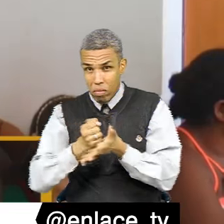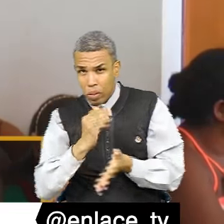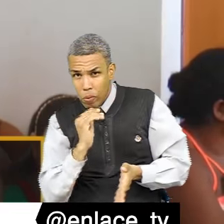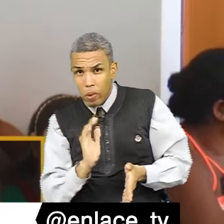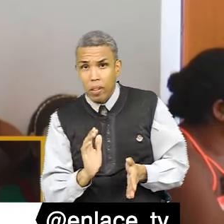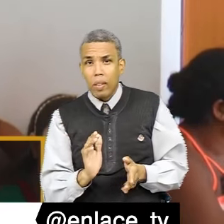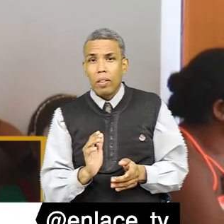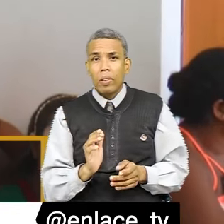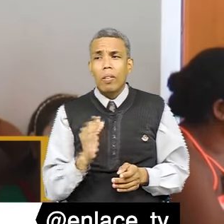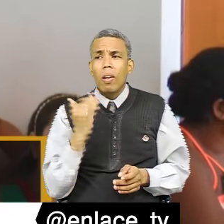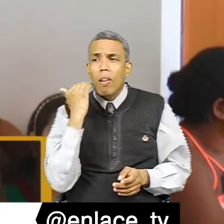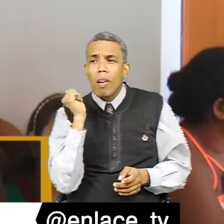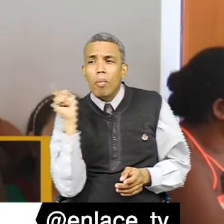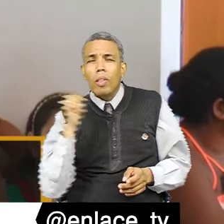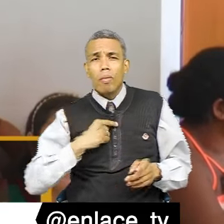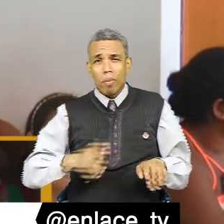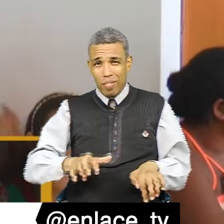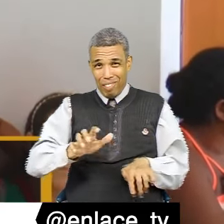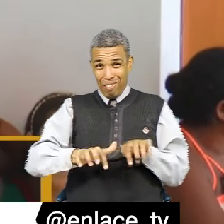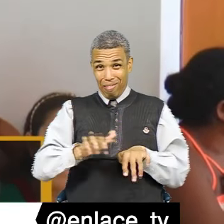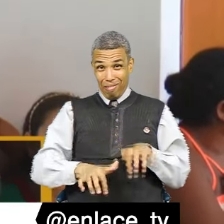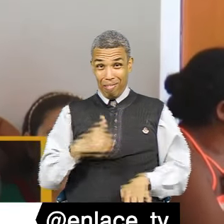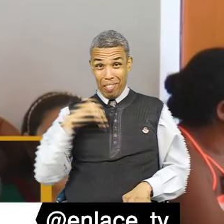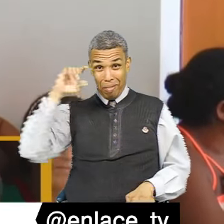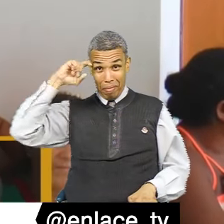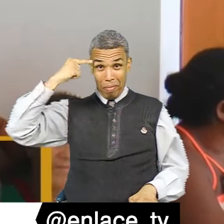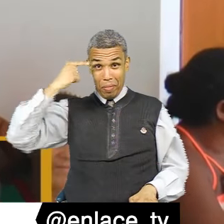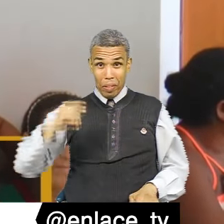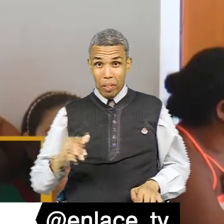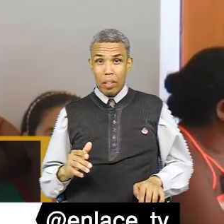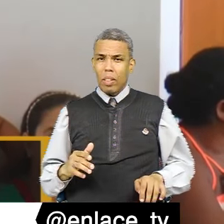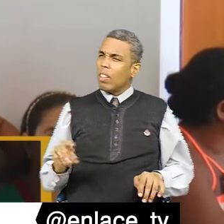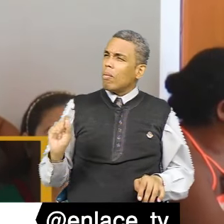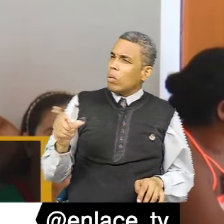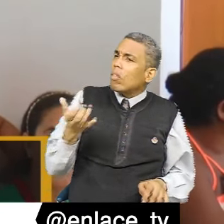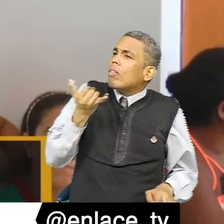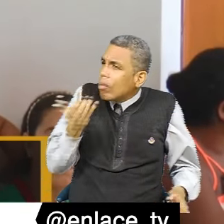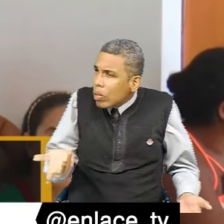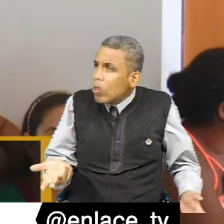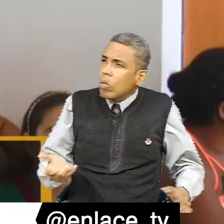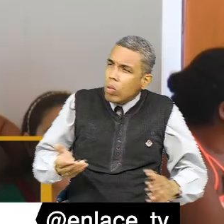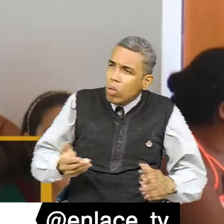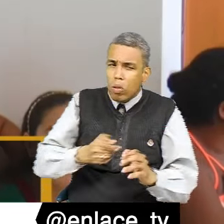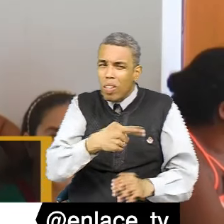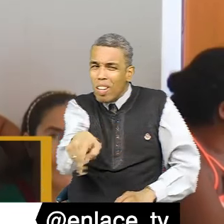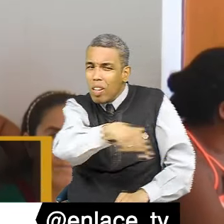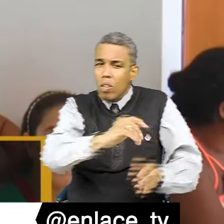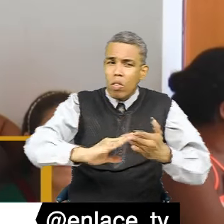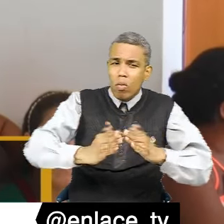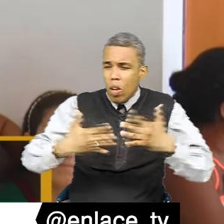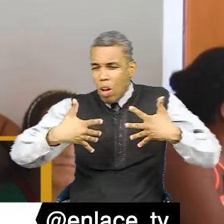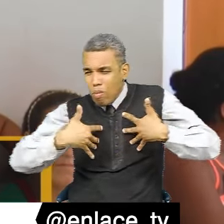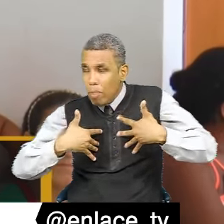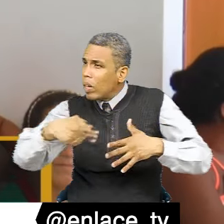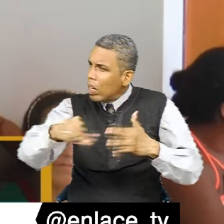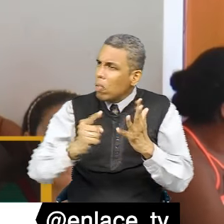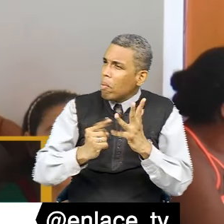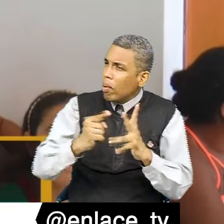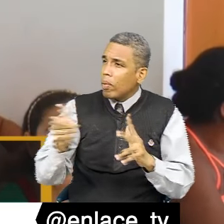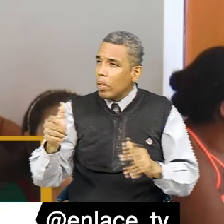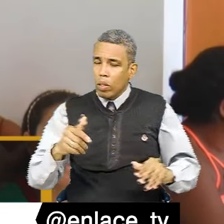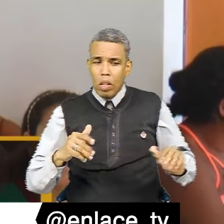pues trata como de evadir y tumbar el tema de las quejas que hacemos, porque ella dice que sí, que se está haciendo las